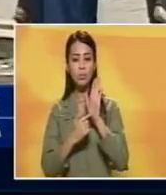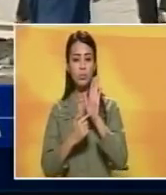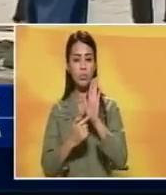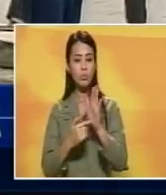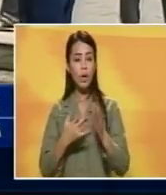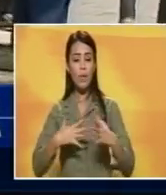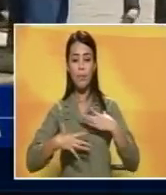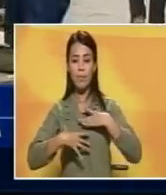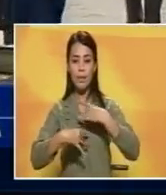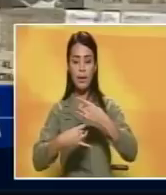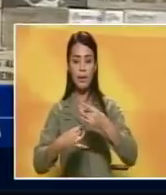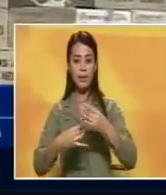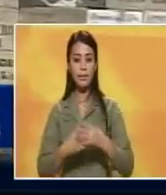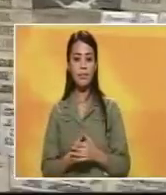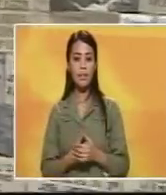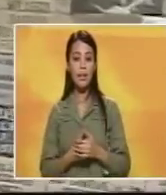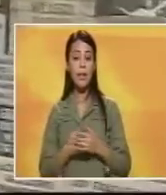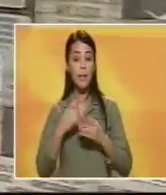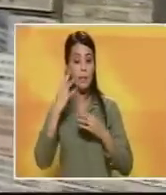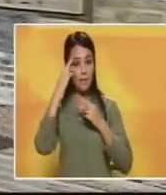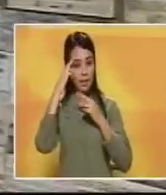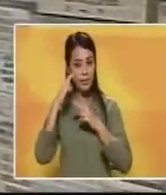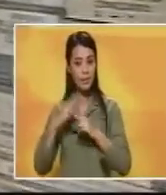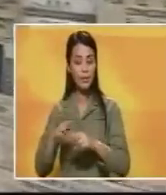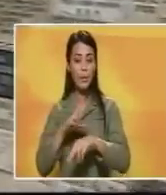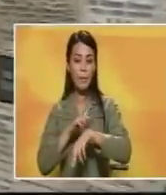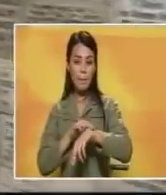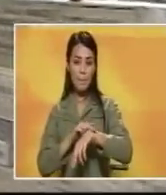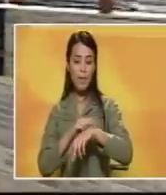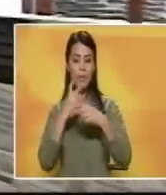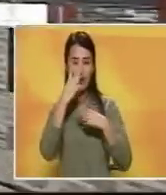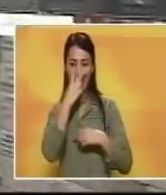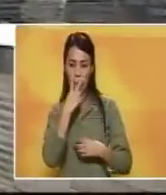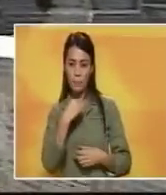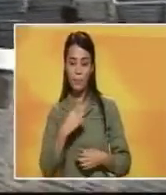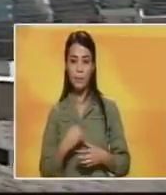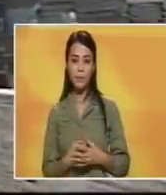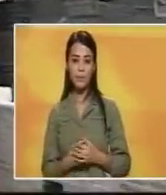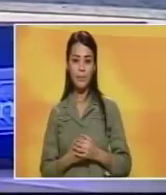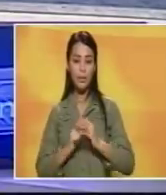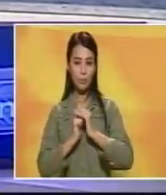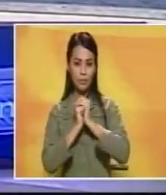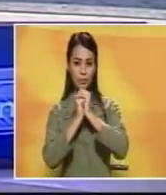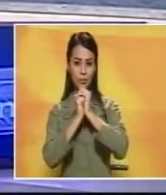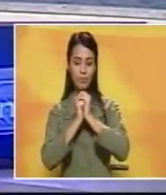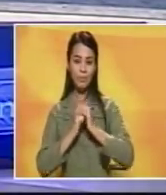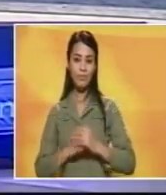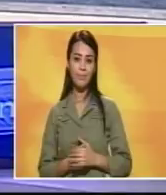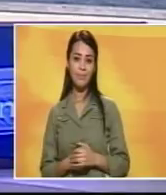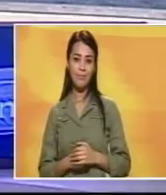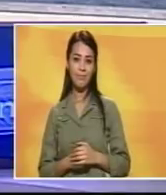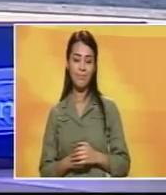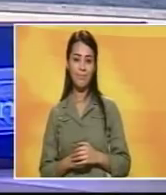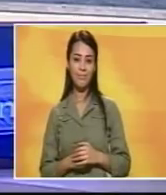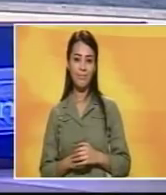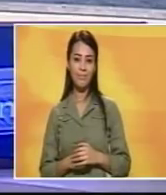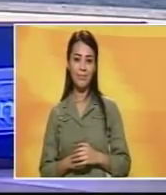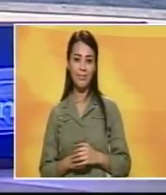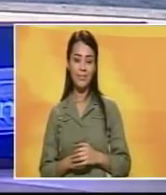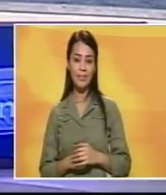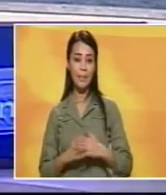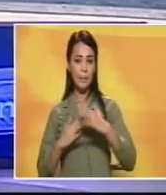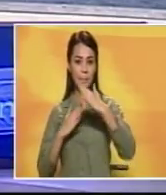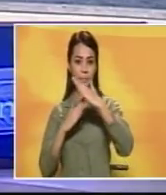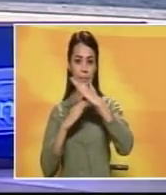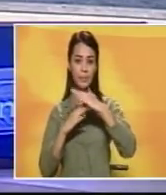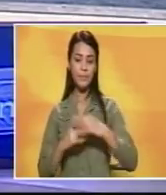interés en la causa solidaria del reconocido médico de los pobres. Seguiremos orando porque sea santificado. Así es, hacemos